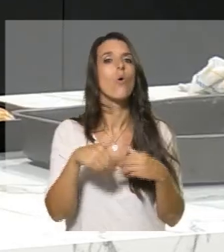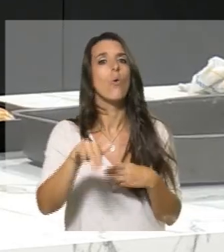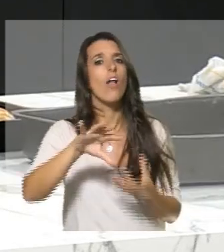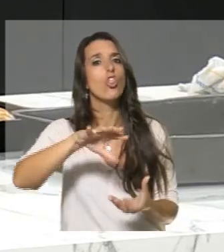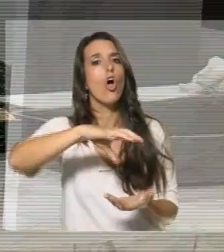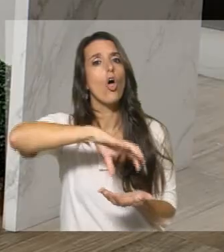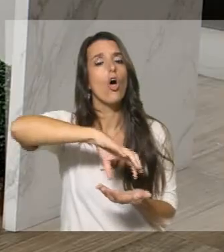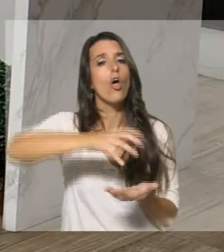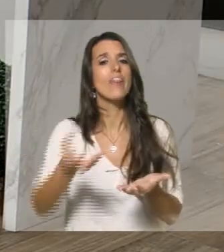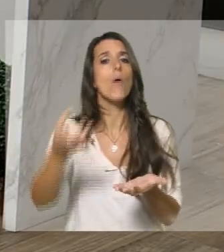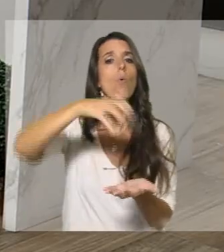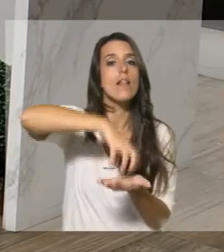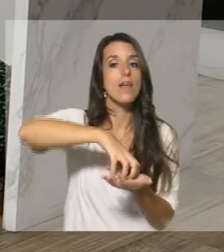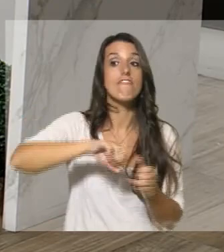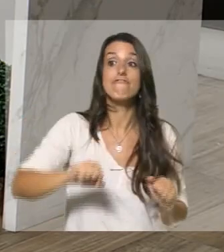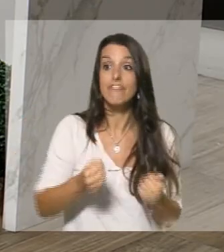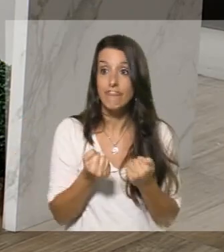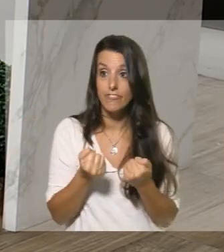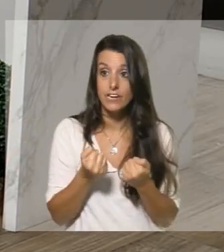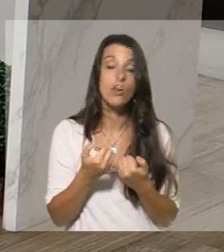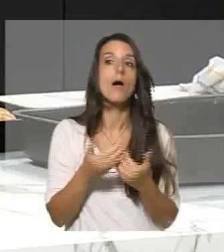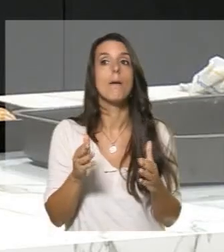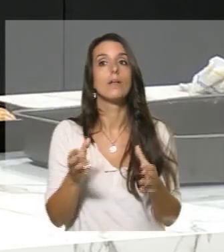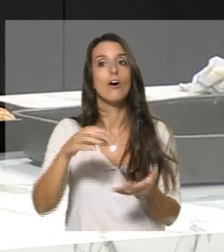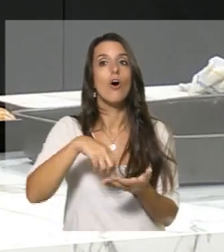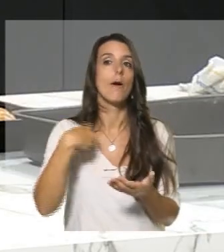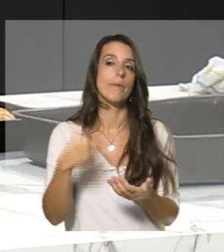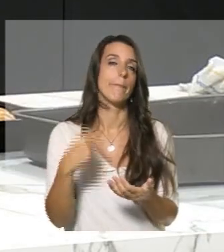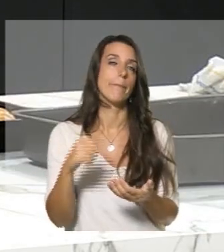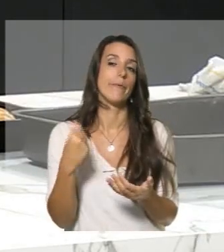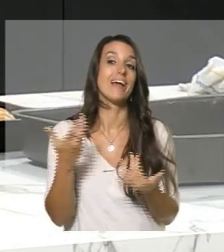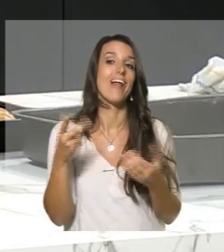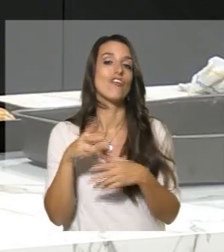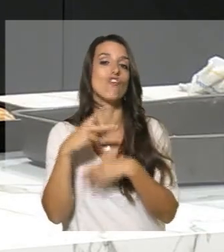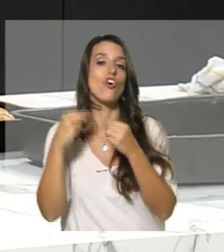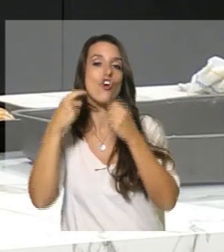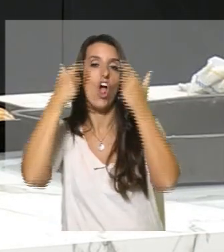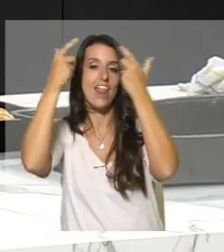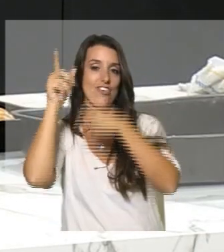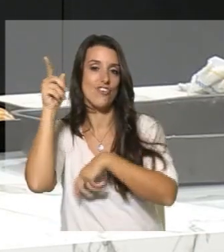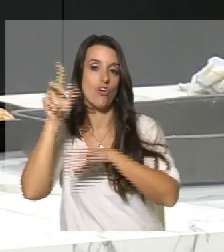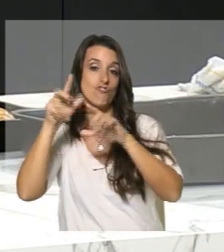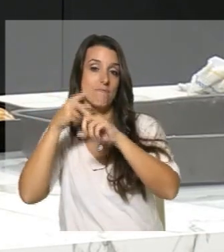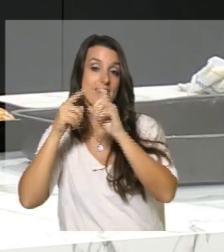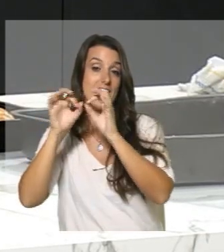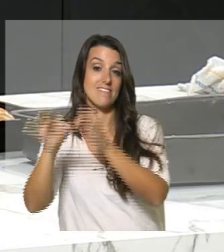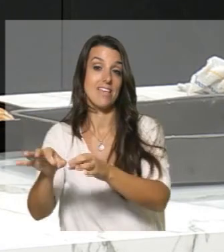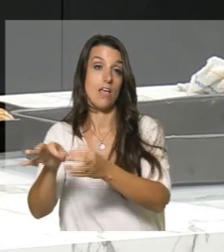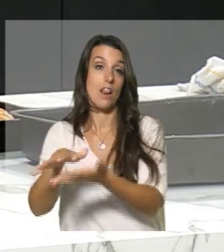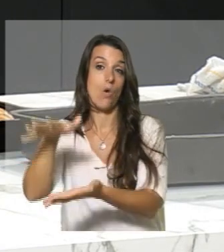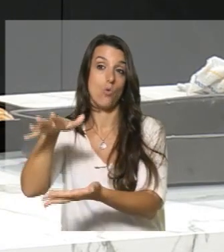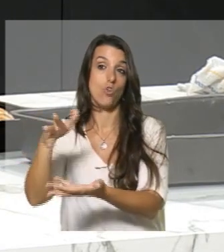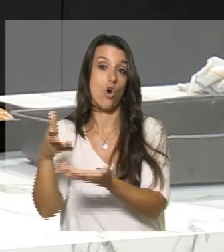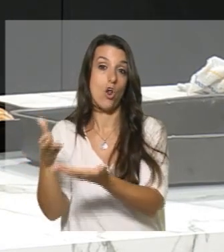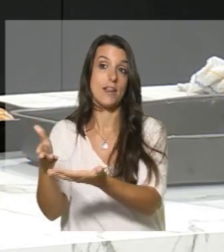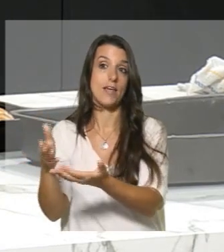desmoldamos? Cuando enfríe. Cuando enfríe ese almíbar. Hoy me apuré porque, claro, vengo del colegio, los hice, llegué a 8:30 de la mañana, leudo, los